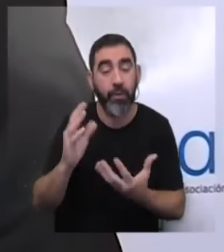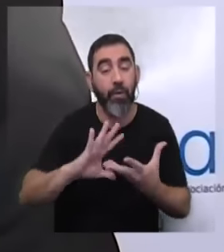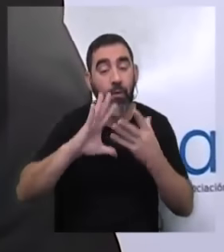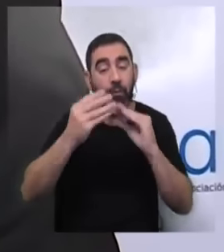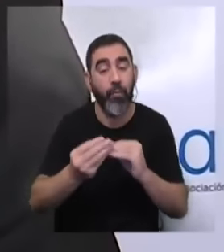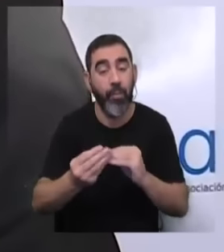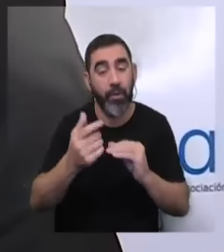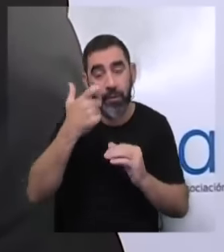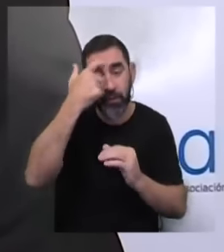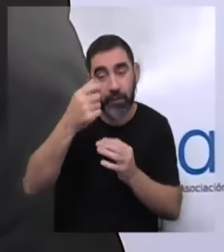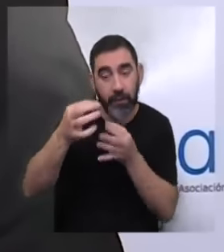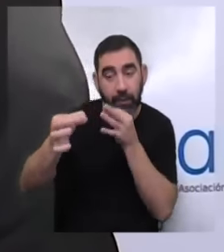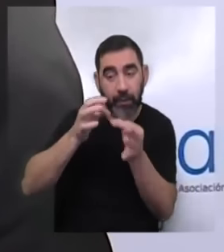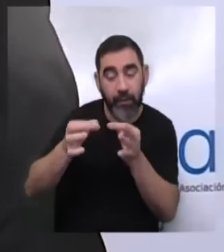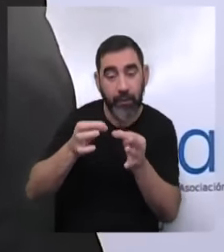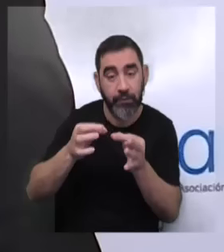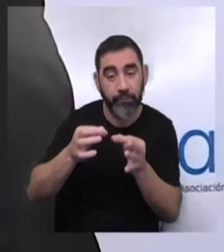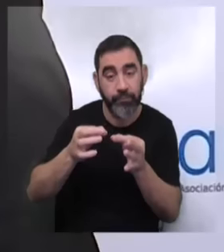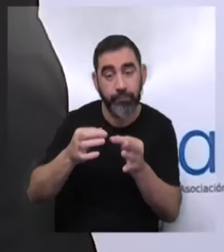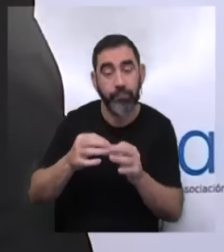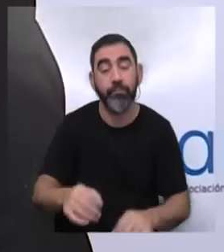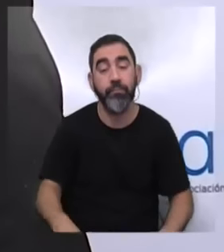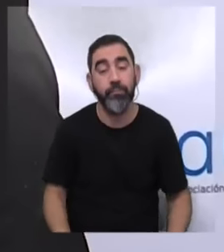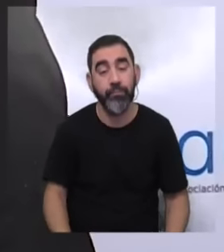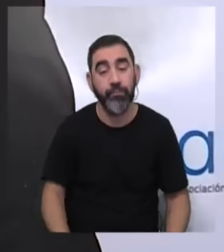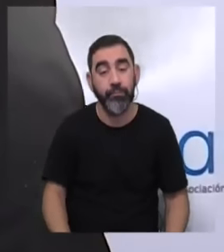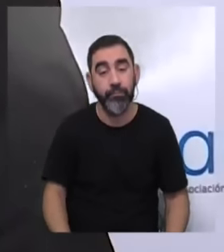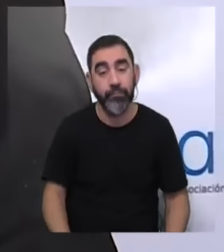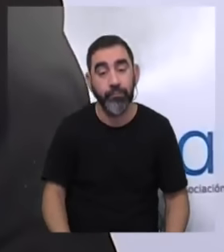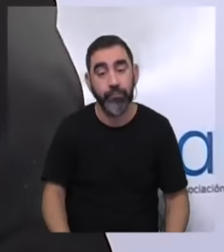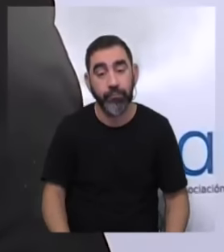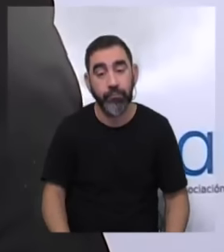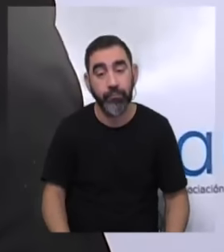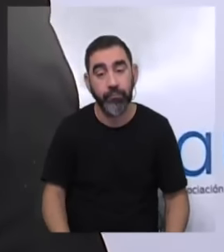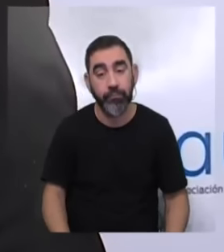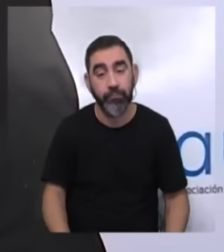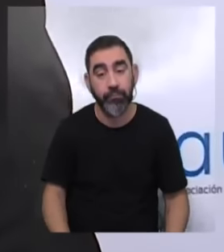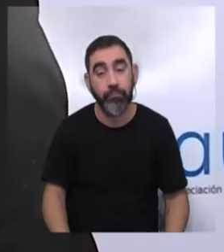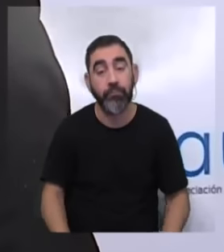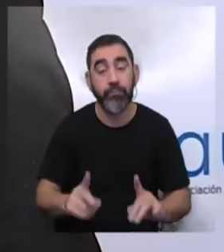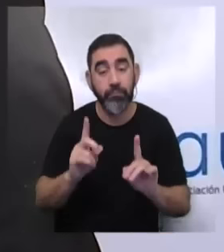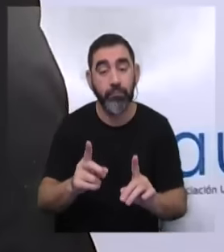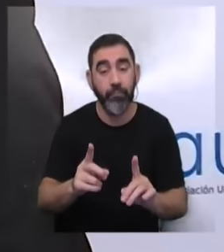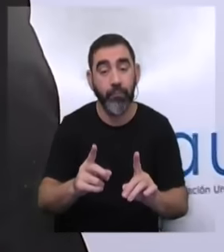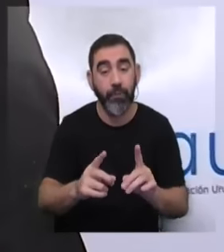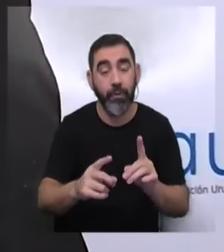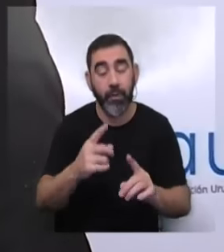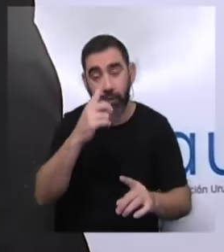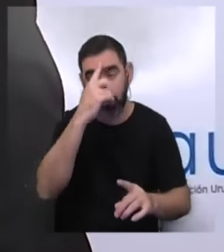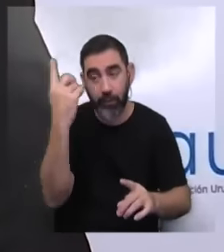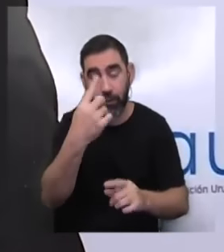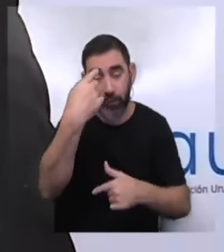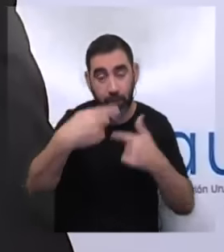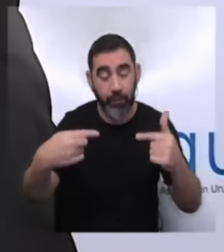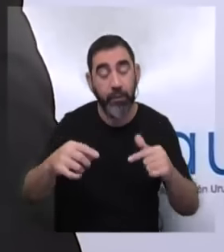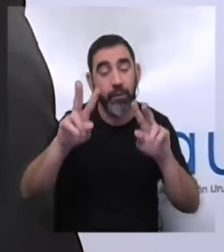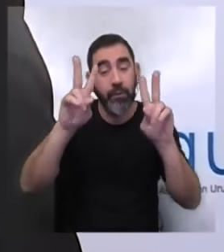de mesas técnicas donde se traen este también con presencia de speaker internacionales los